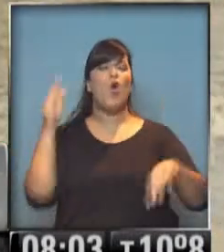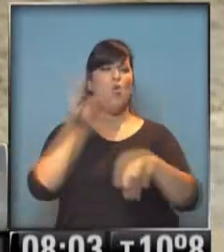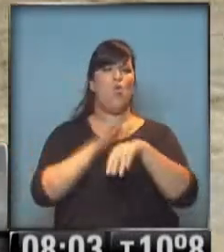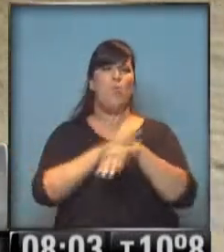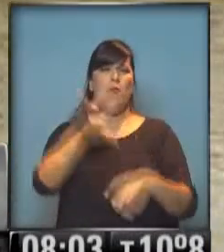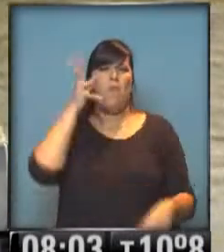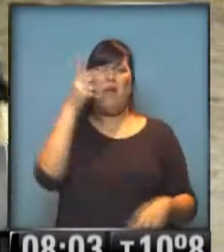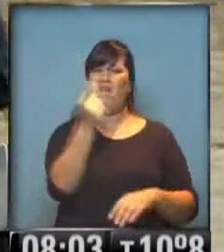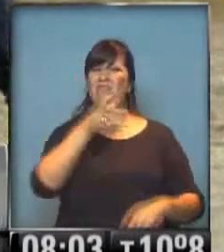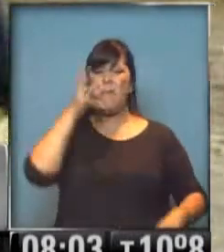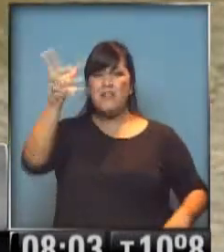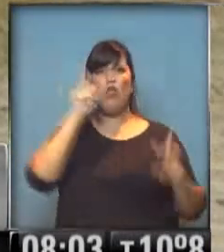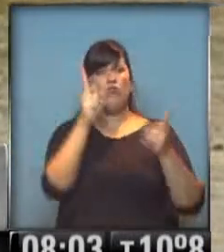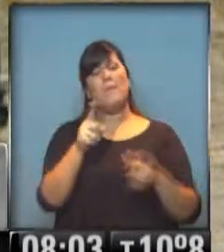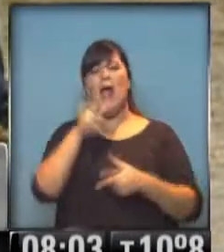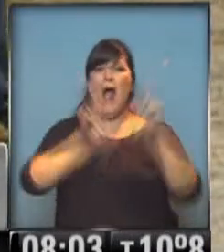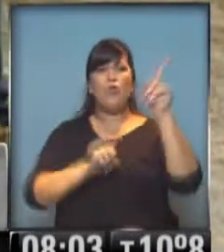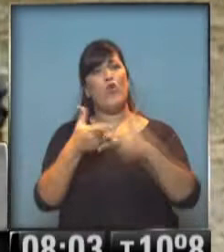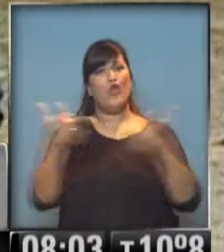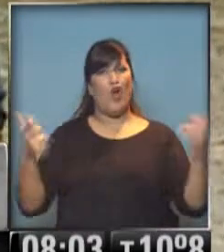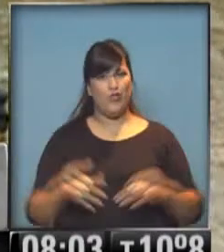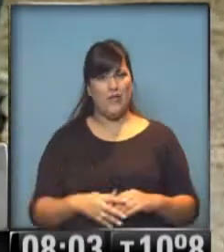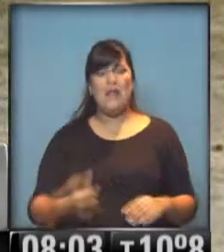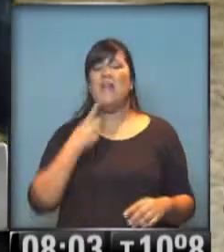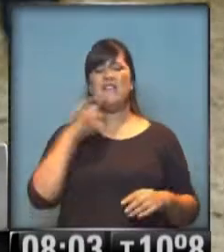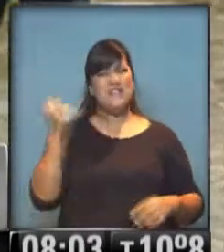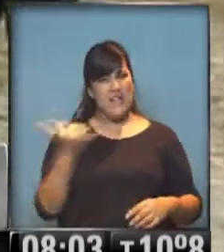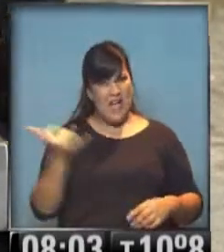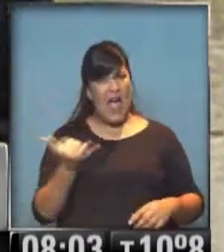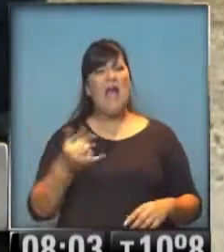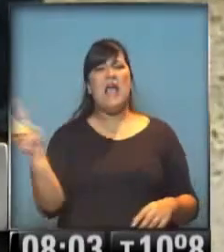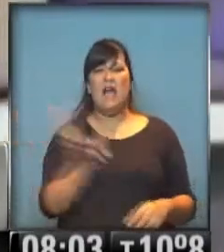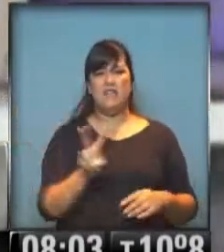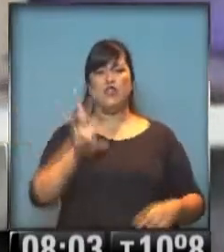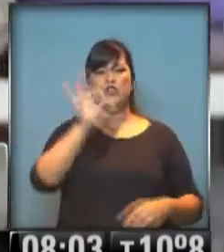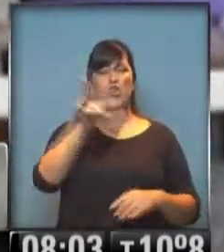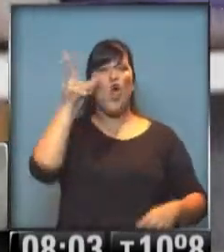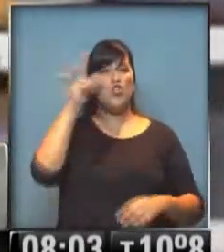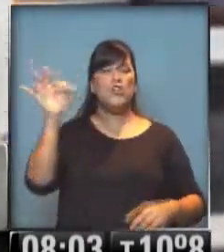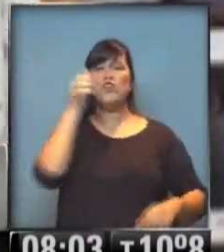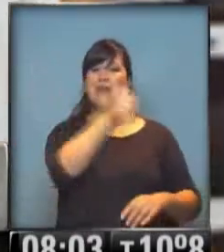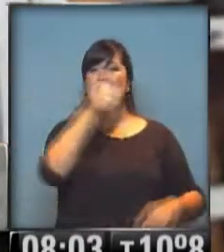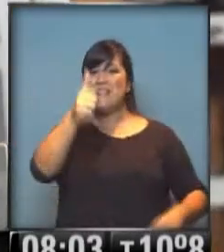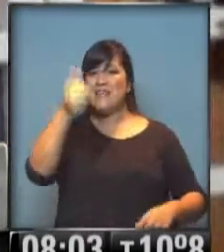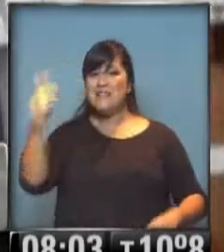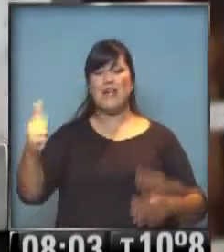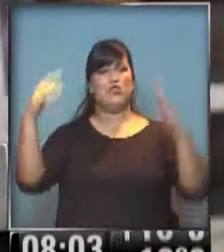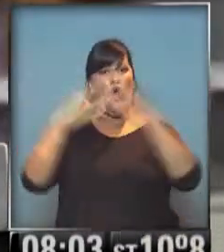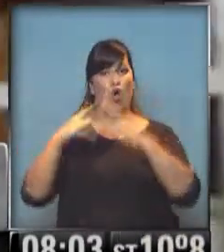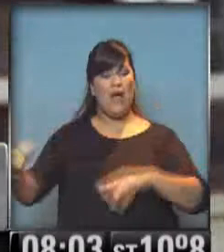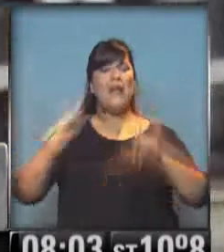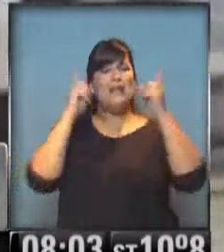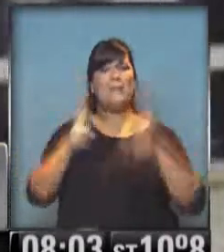para consultas o denuncias se habilitó el 0 800 666 hogar y el 0